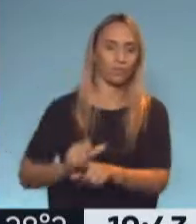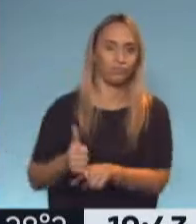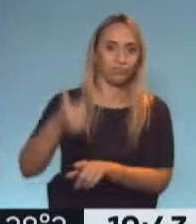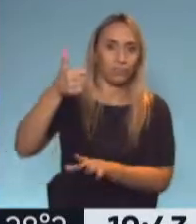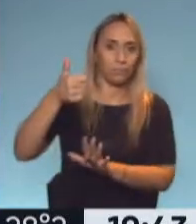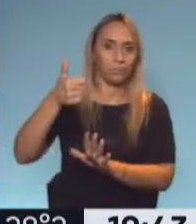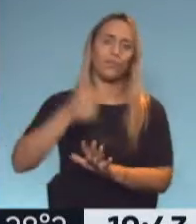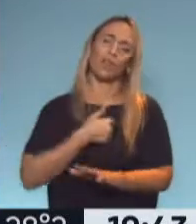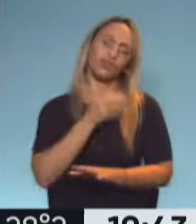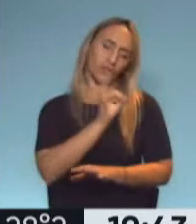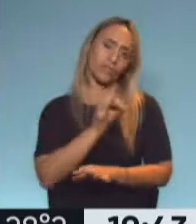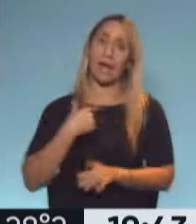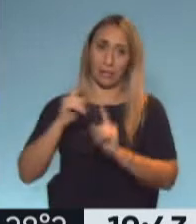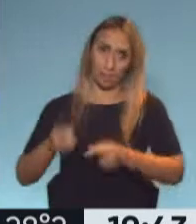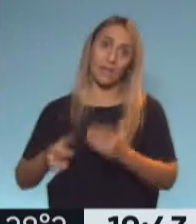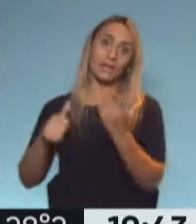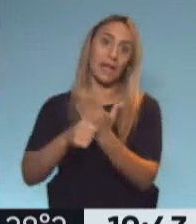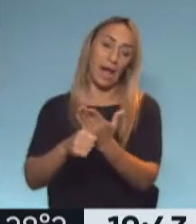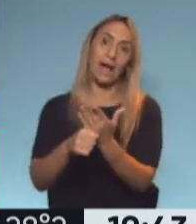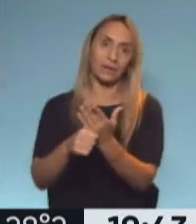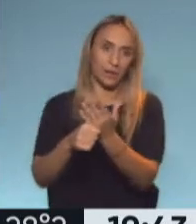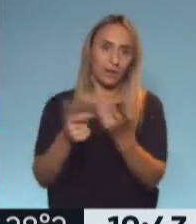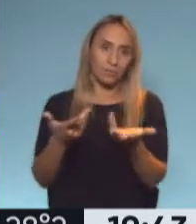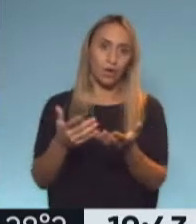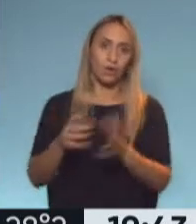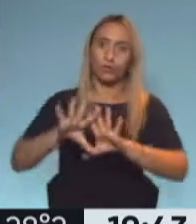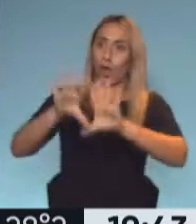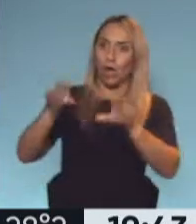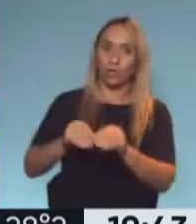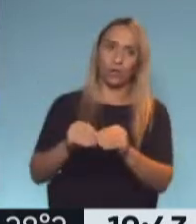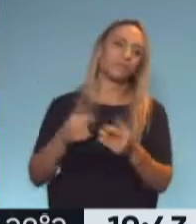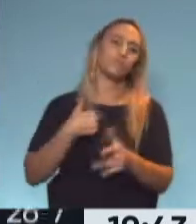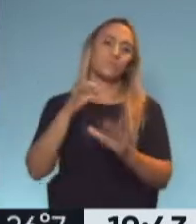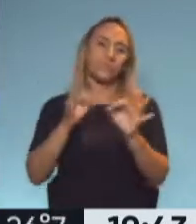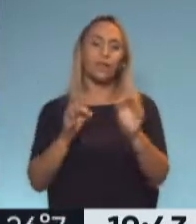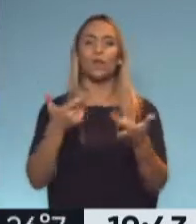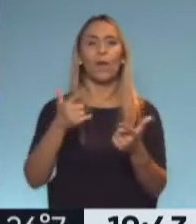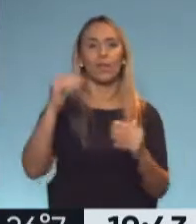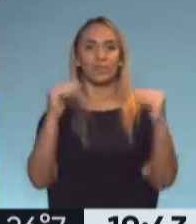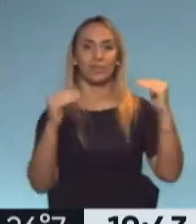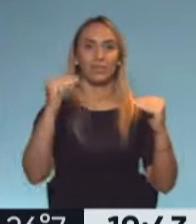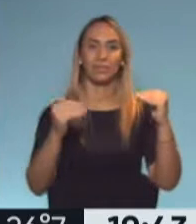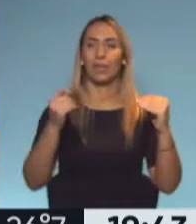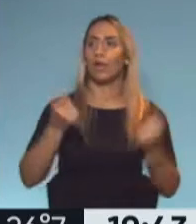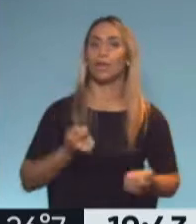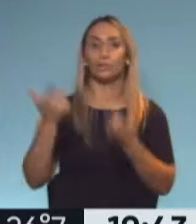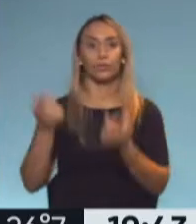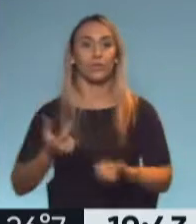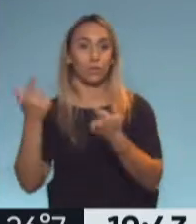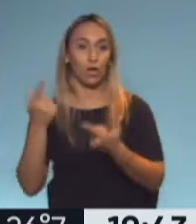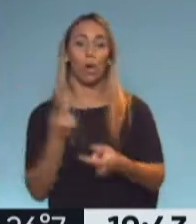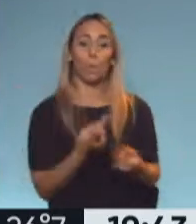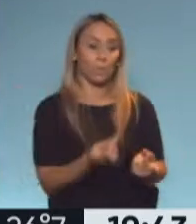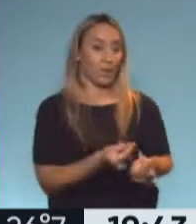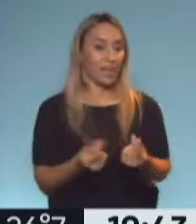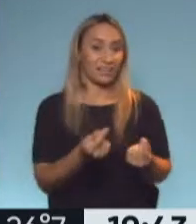no todos es directamente proporcional, mayor exportación aumentan los precios en el mercado interno, pero sí influye y mucho,